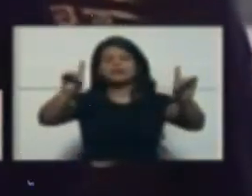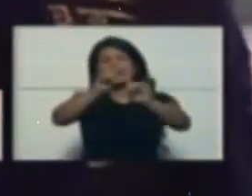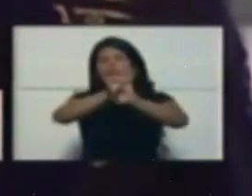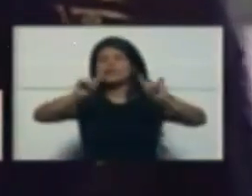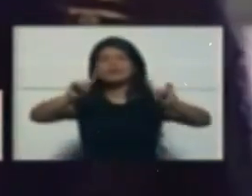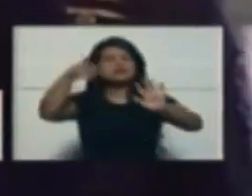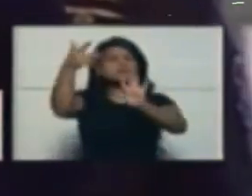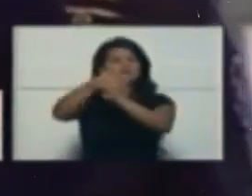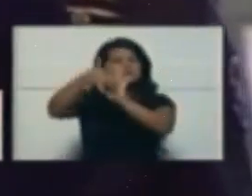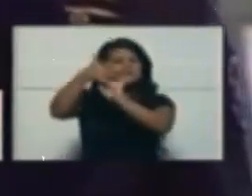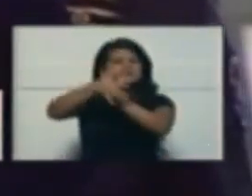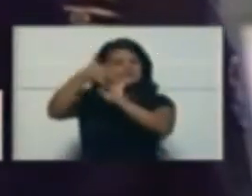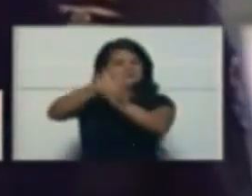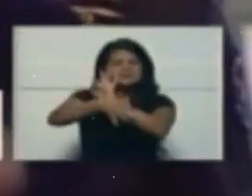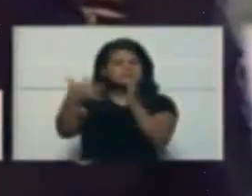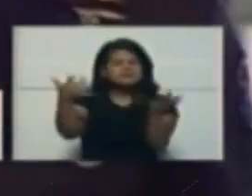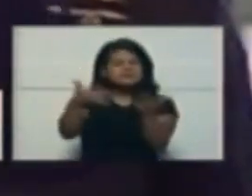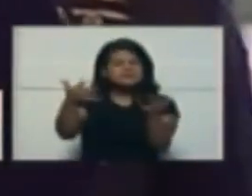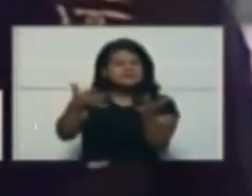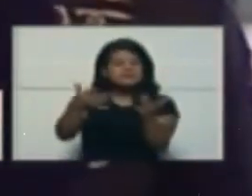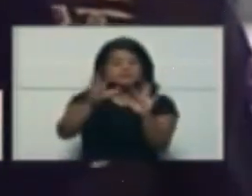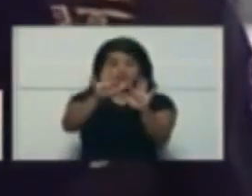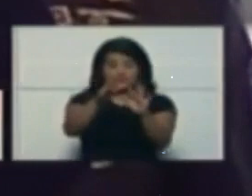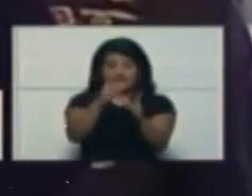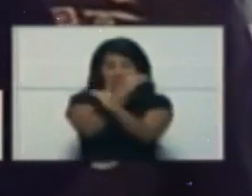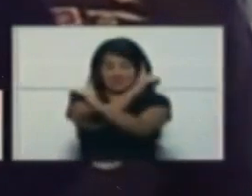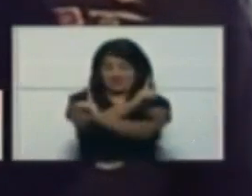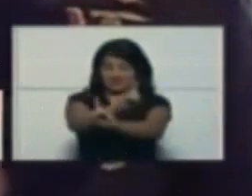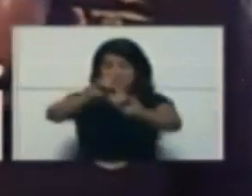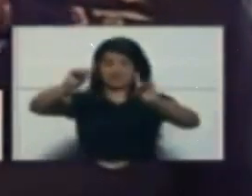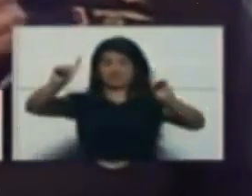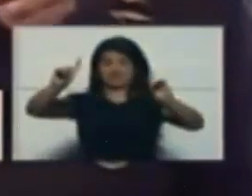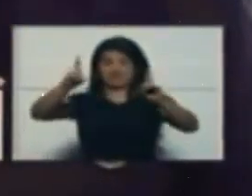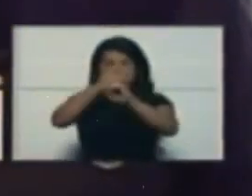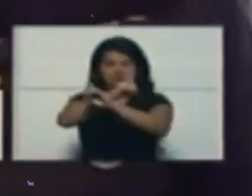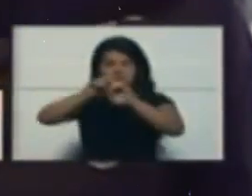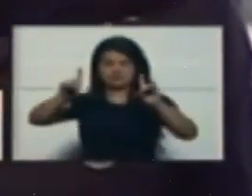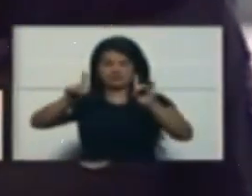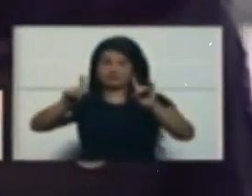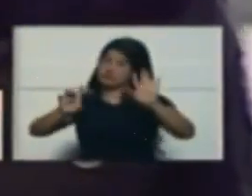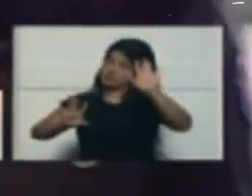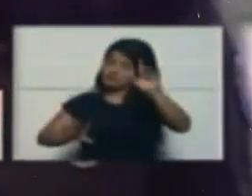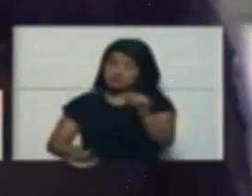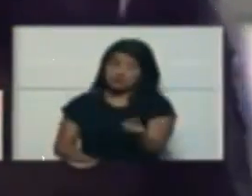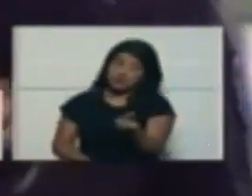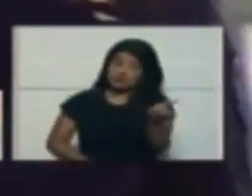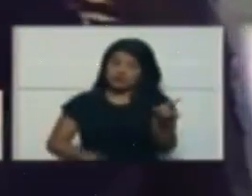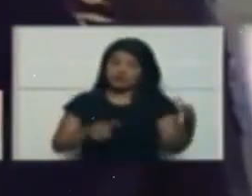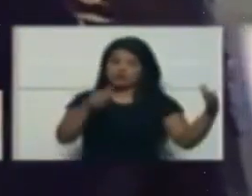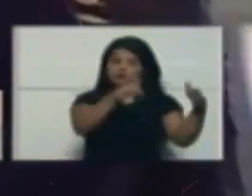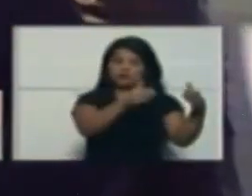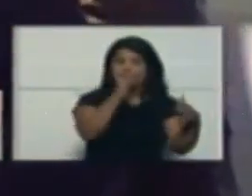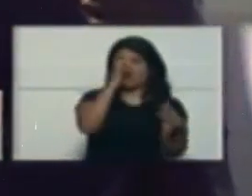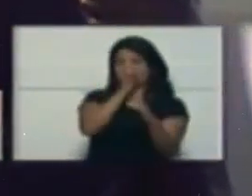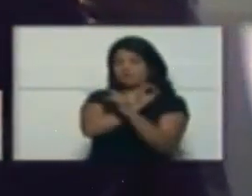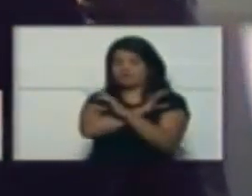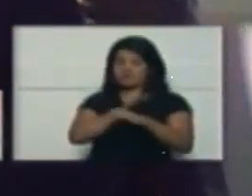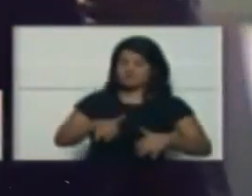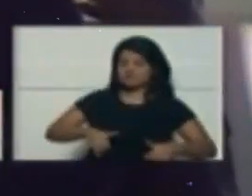democracia, la democracia a la que le tienen miedo las élites burguesas,